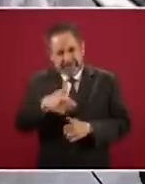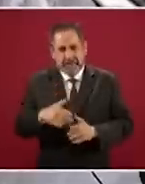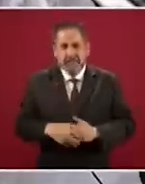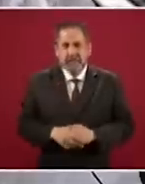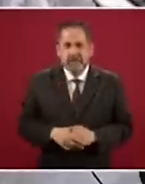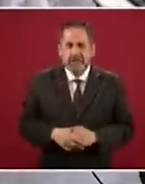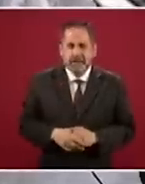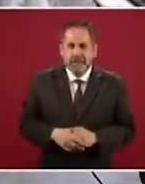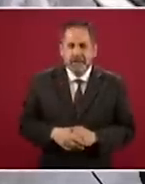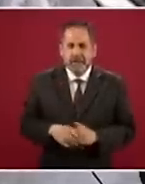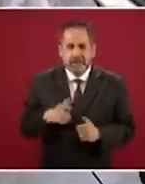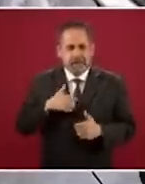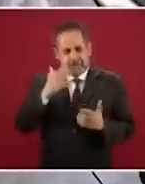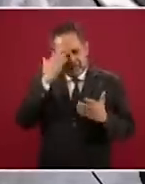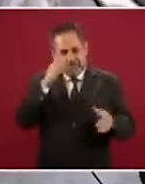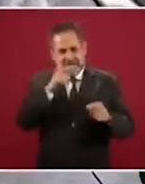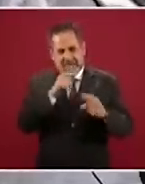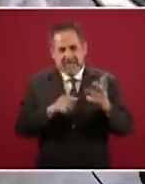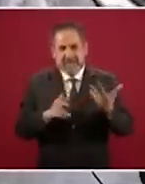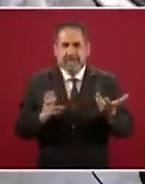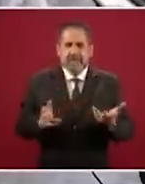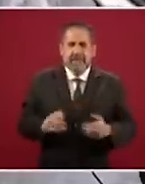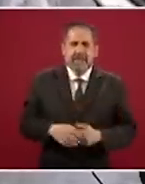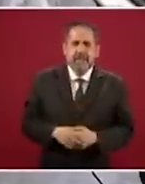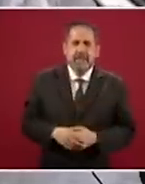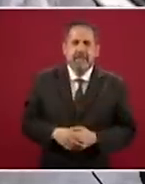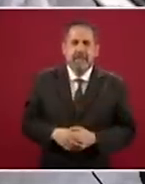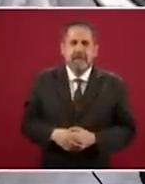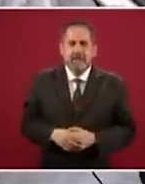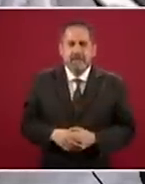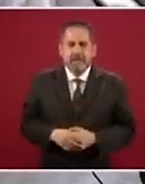No conozco a nadie. Entonces,